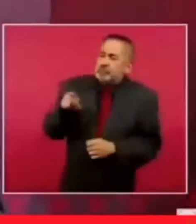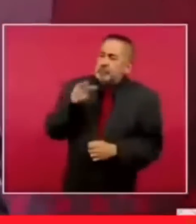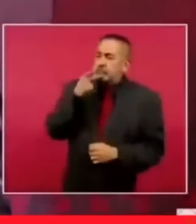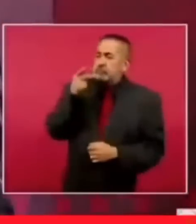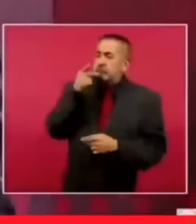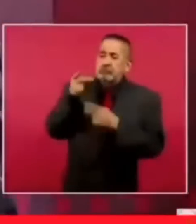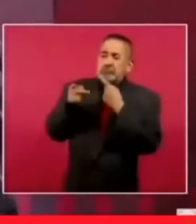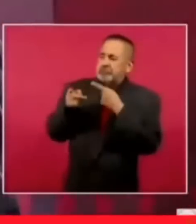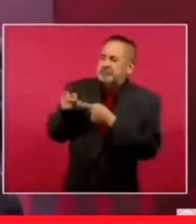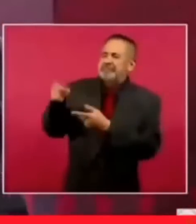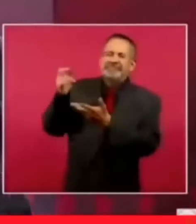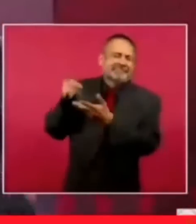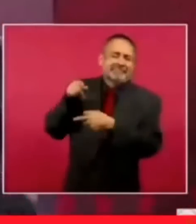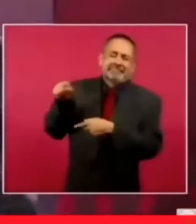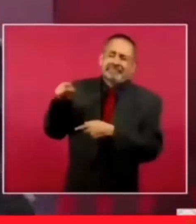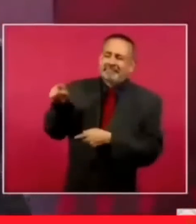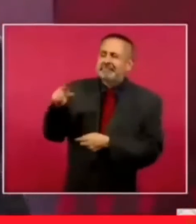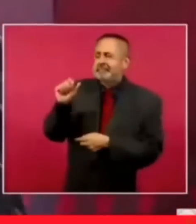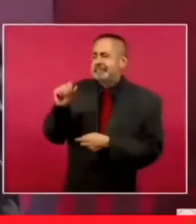salud